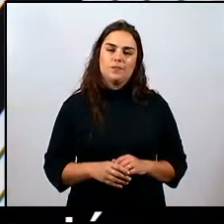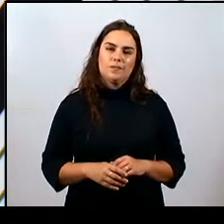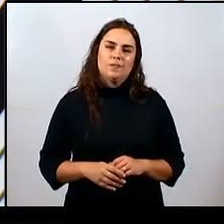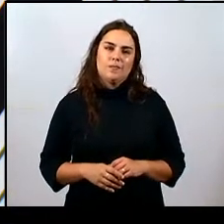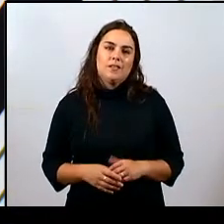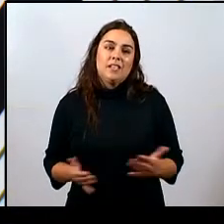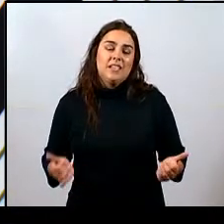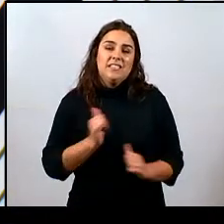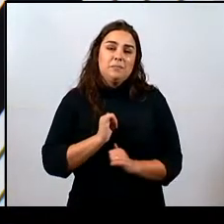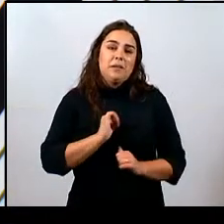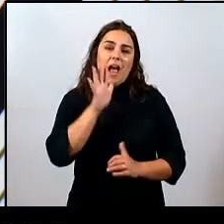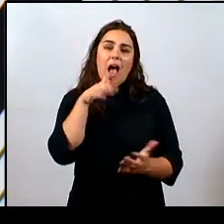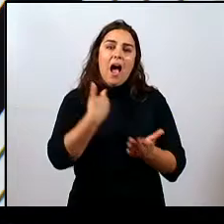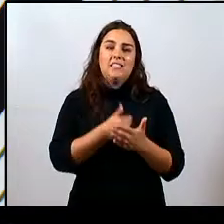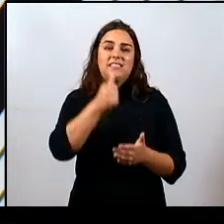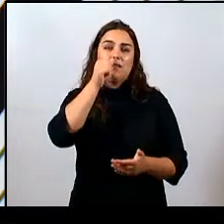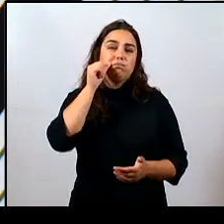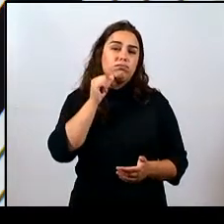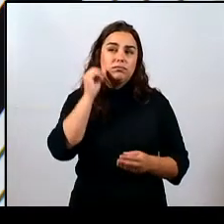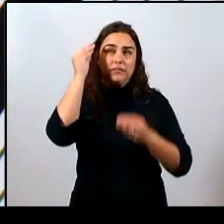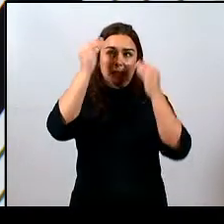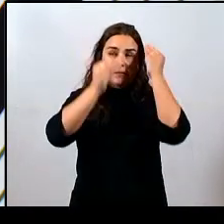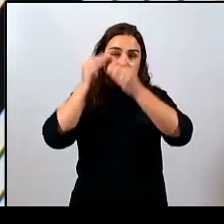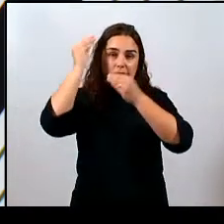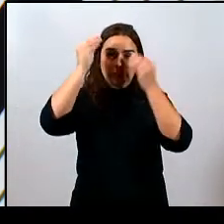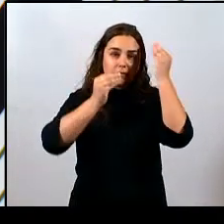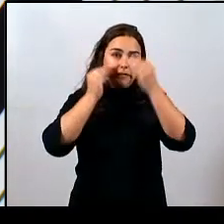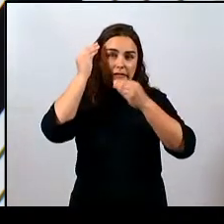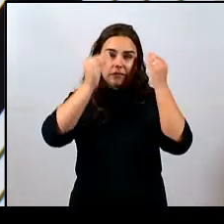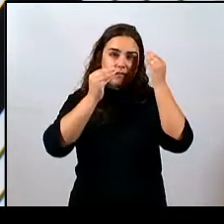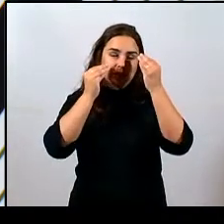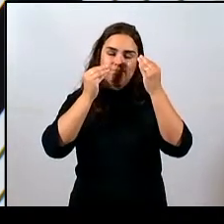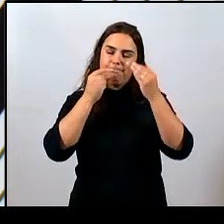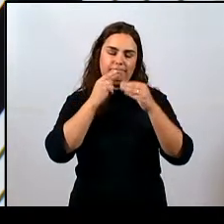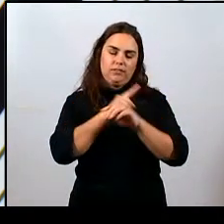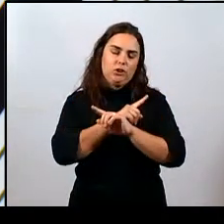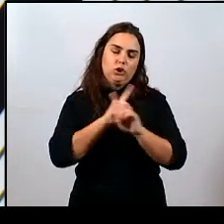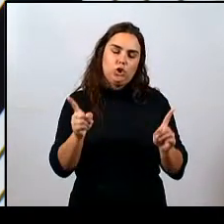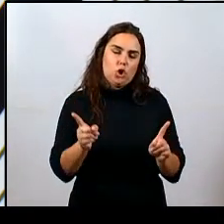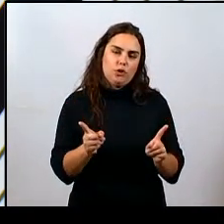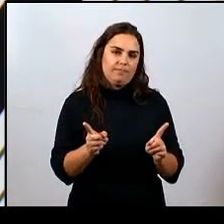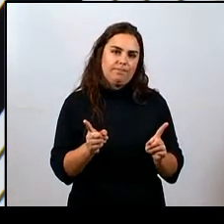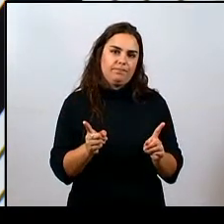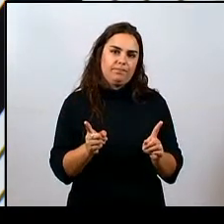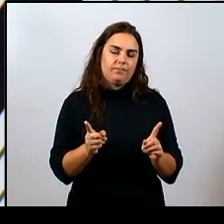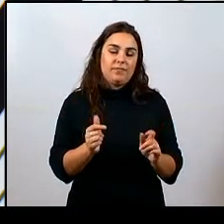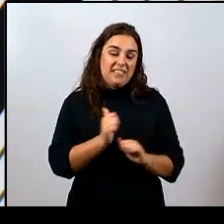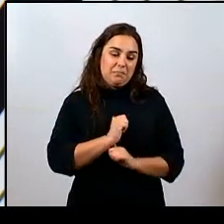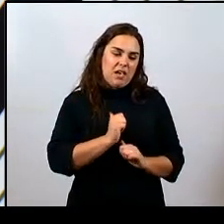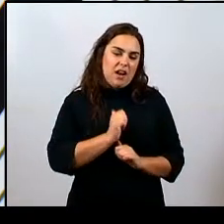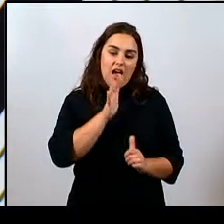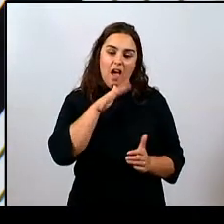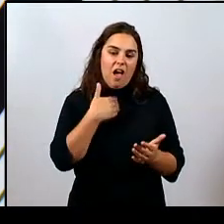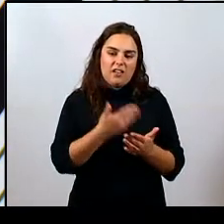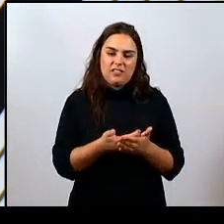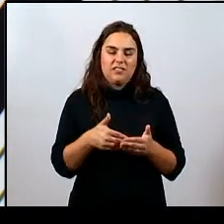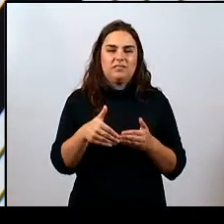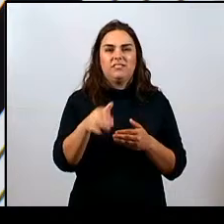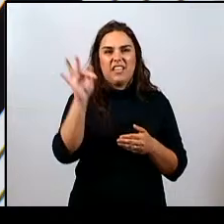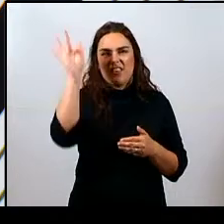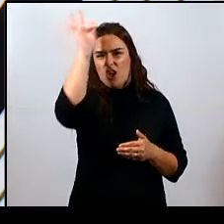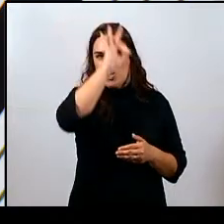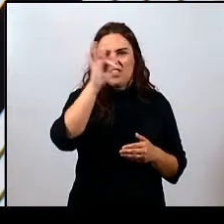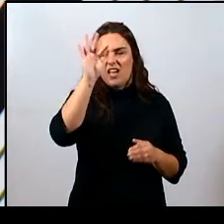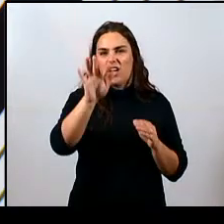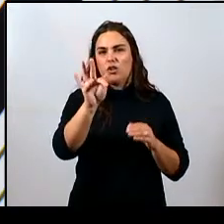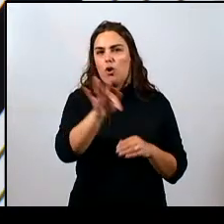que Sánchez y sus socios maduren, o que maduren demasiado, diría yo, pero sobre todo lo que no podemos esperar es tanto cinismo e ideología totalitaria